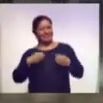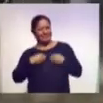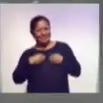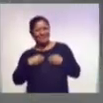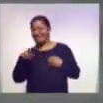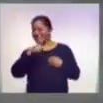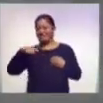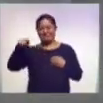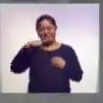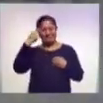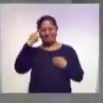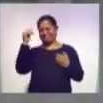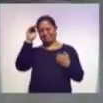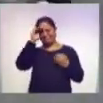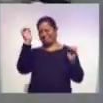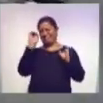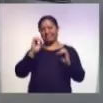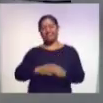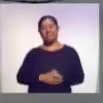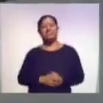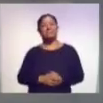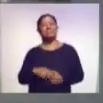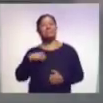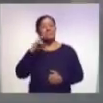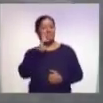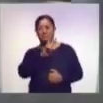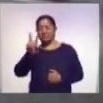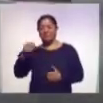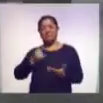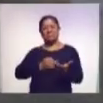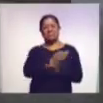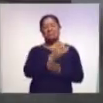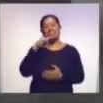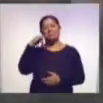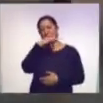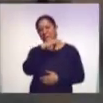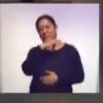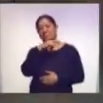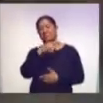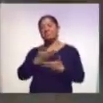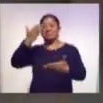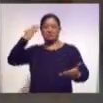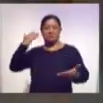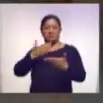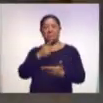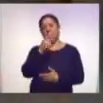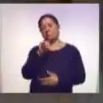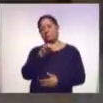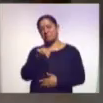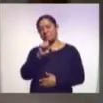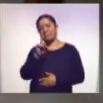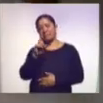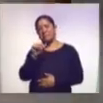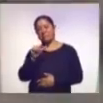anticipó. Al ser cuestionado sobre la imagen de dictadura de Chile frente al mundo por las últimas jornadas, Piñera aseguró que en Chile